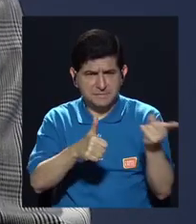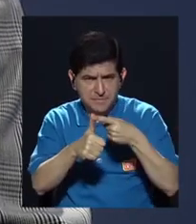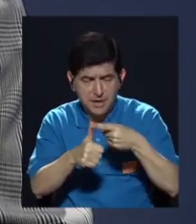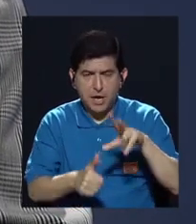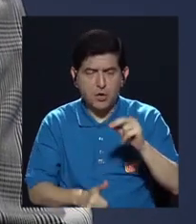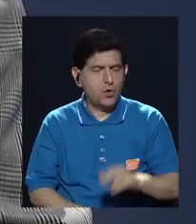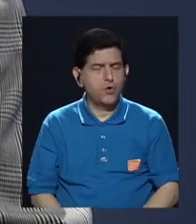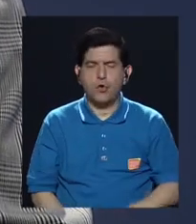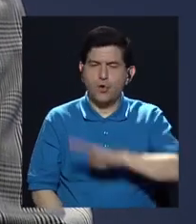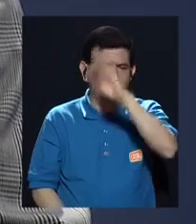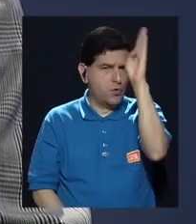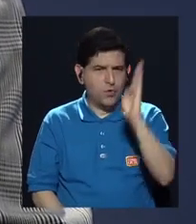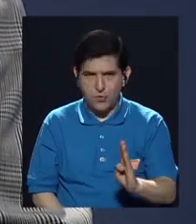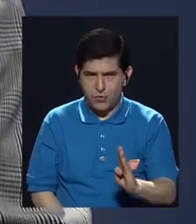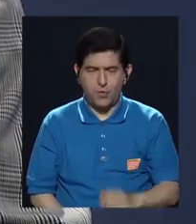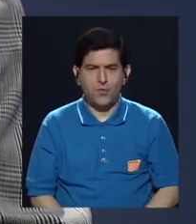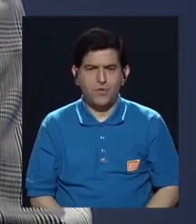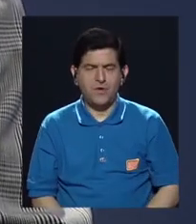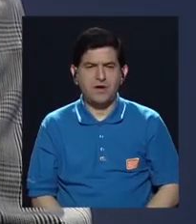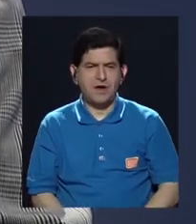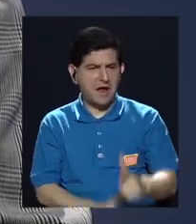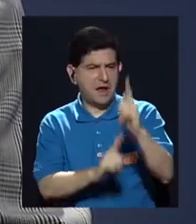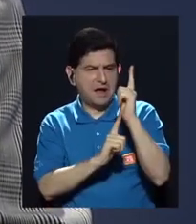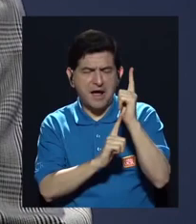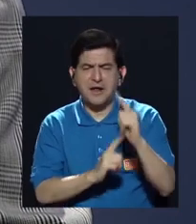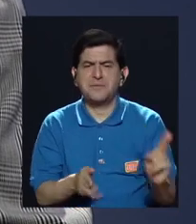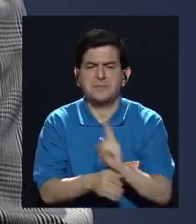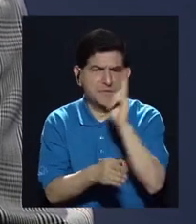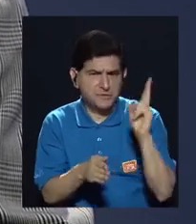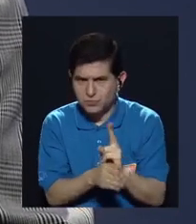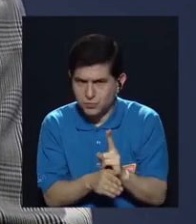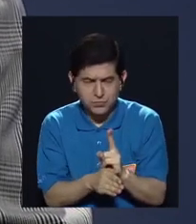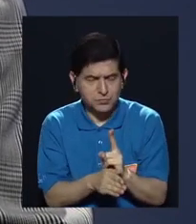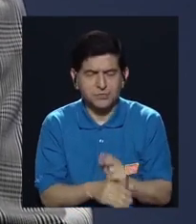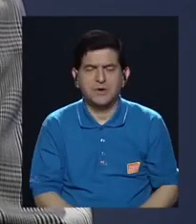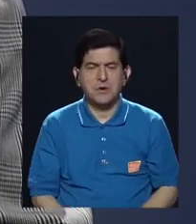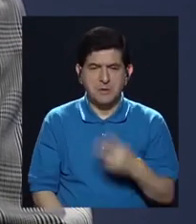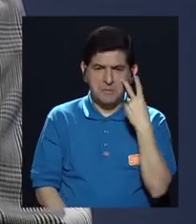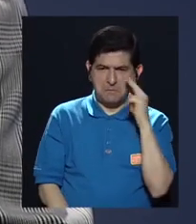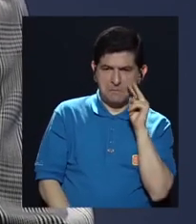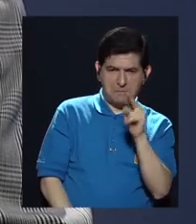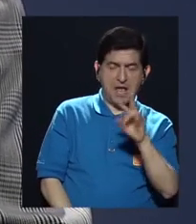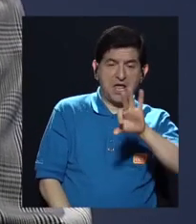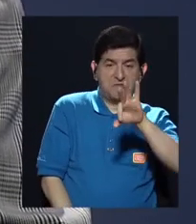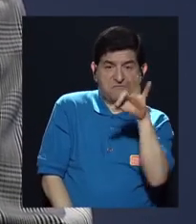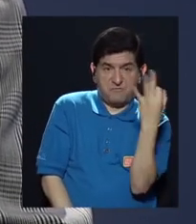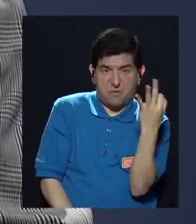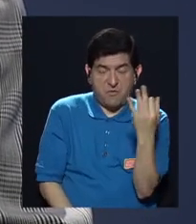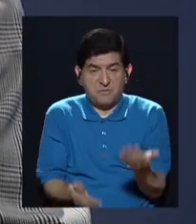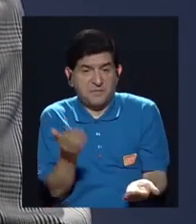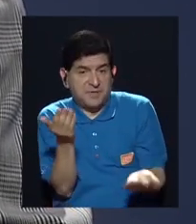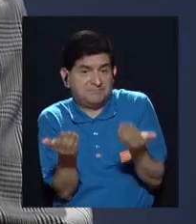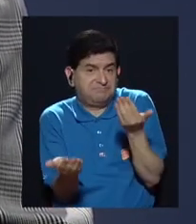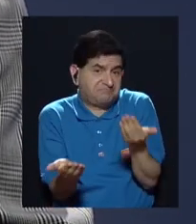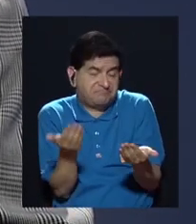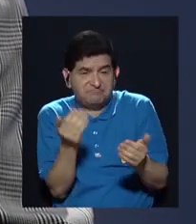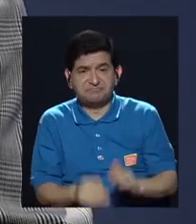y que no privilegiamos nunca las formas armadas de lucha. Simplemente las veíamos como una forma